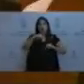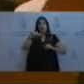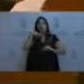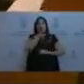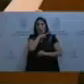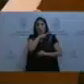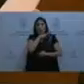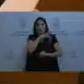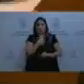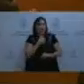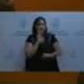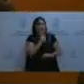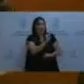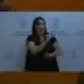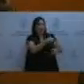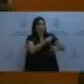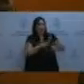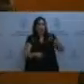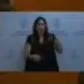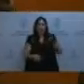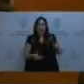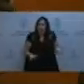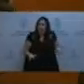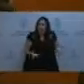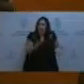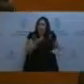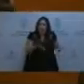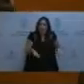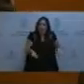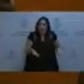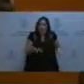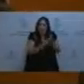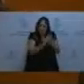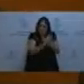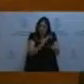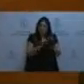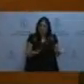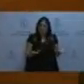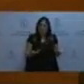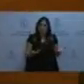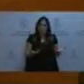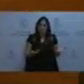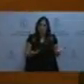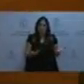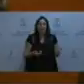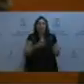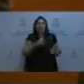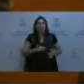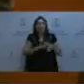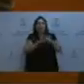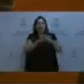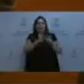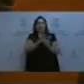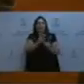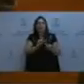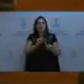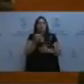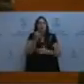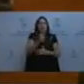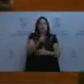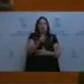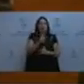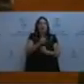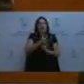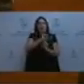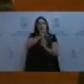nos responde otra. Le agradecería que nos lo explicara. Le agradecería que nos lo explicara. En lo que tiene que ver con medidas de apoyo y protección a los